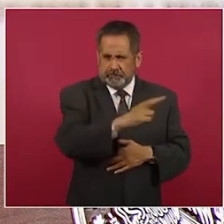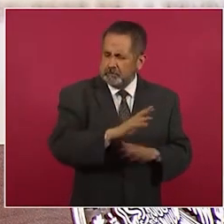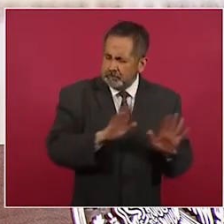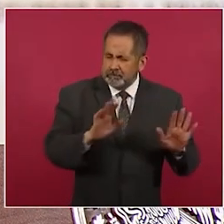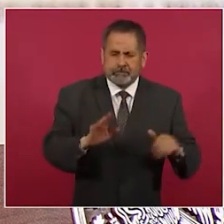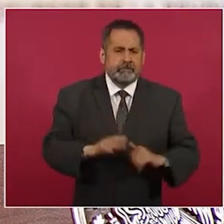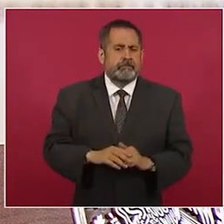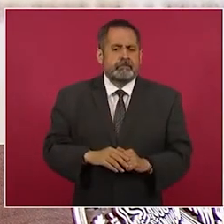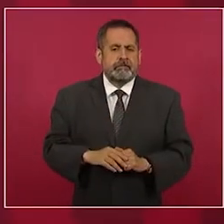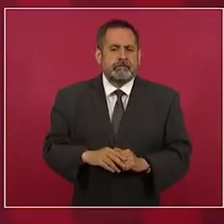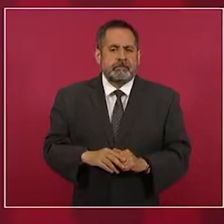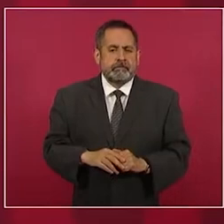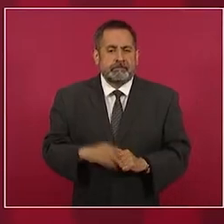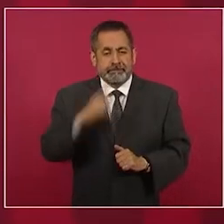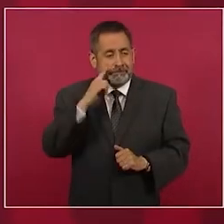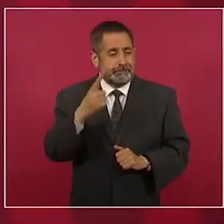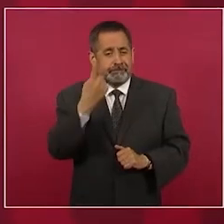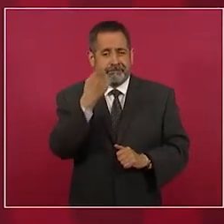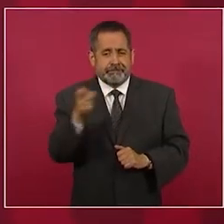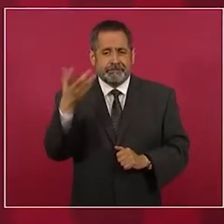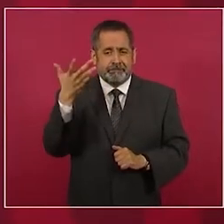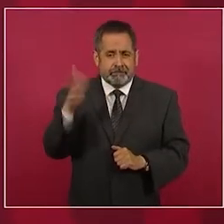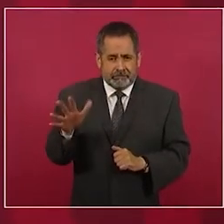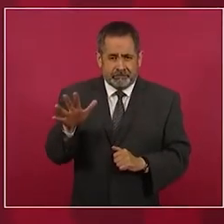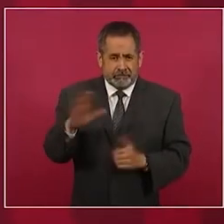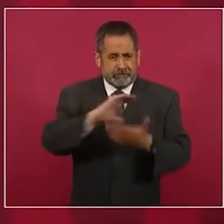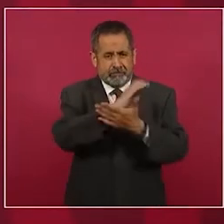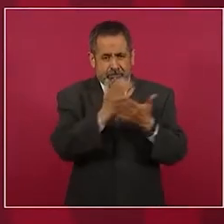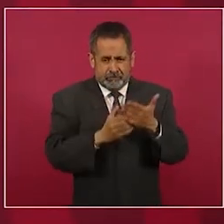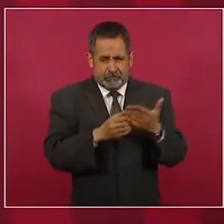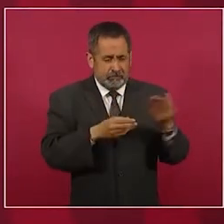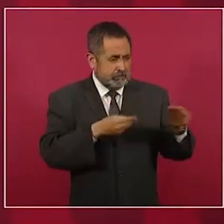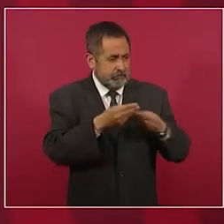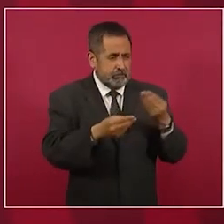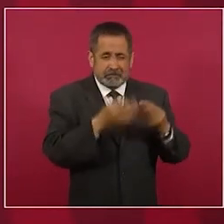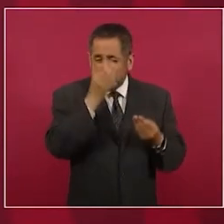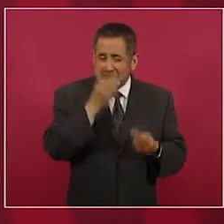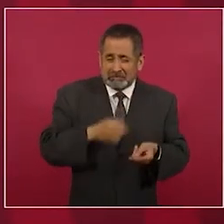porque de 110 contratos, solo dos